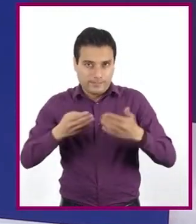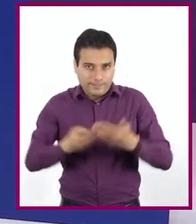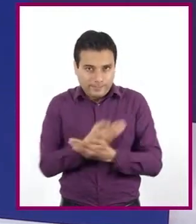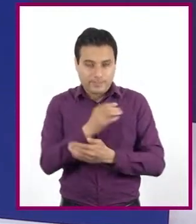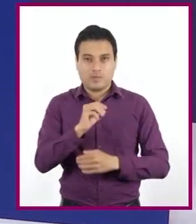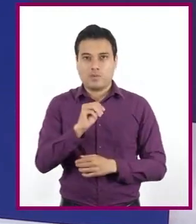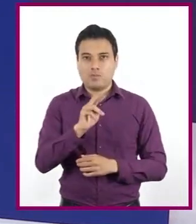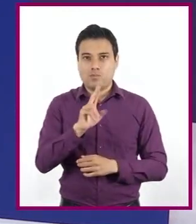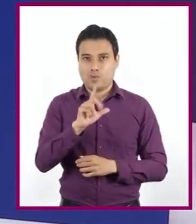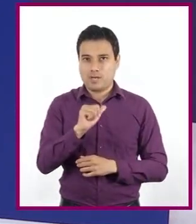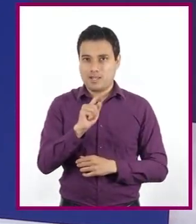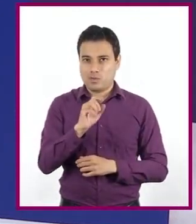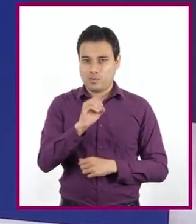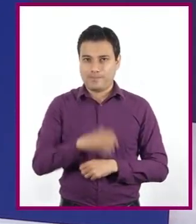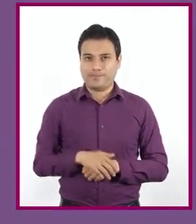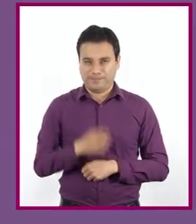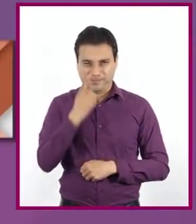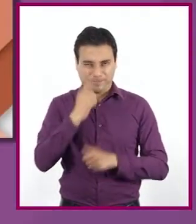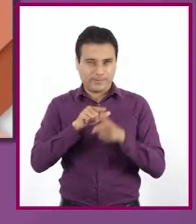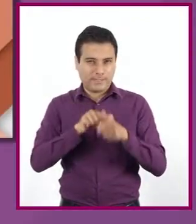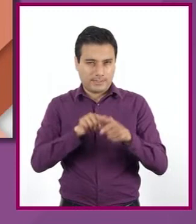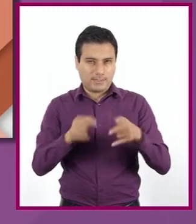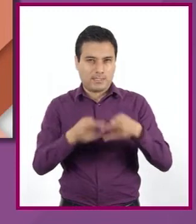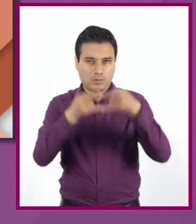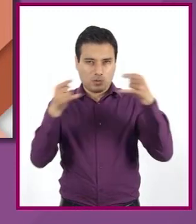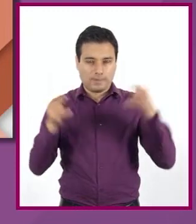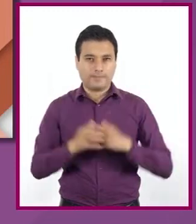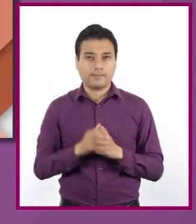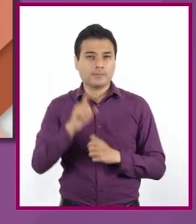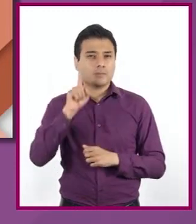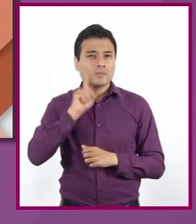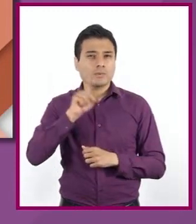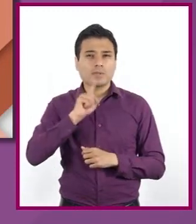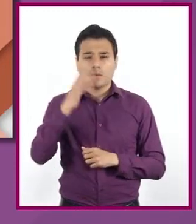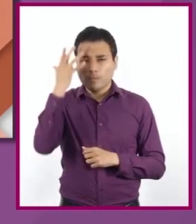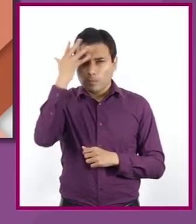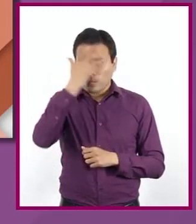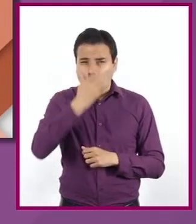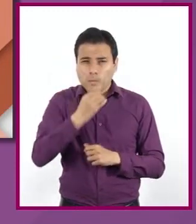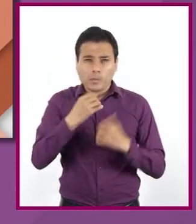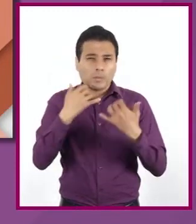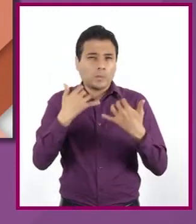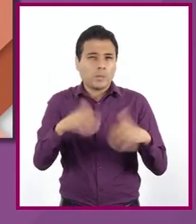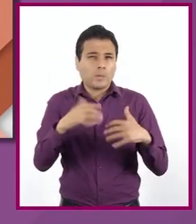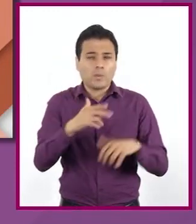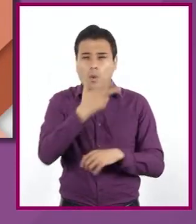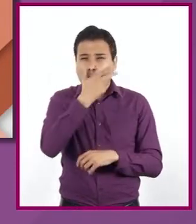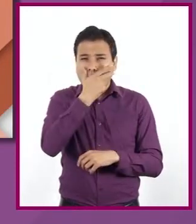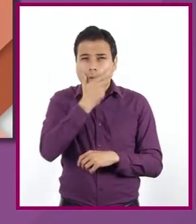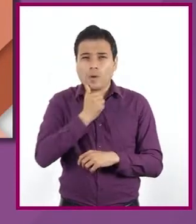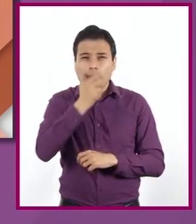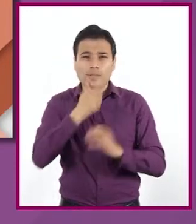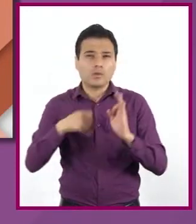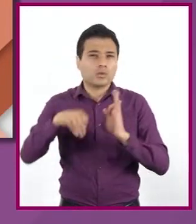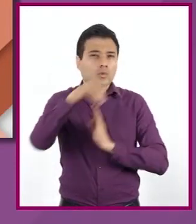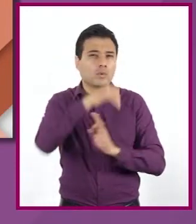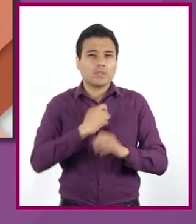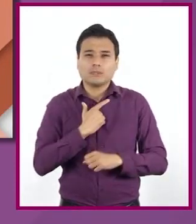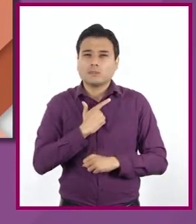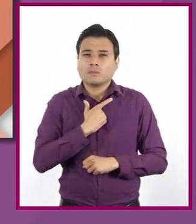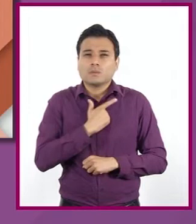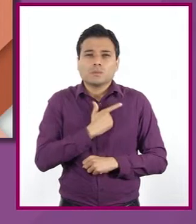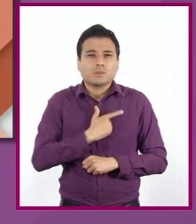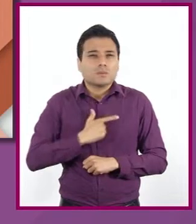mulatos. Sigamos escuchando. Su belleza era tan grande que todos los hombres se sentían atraídos por